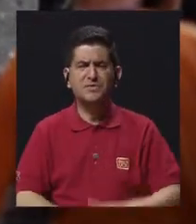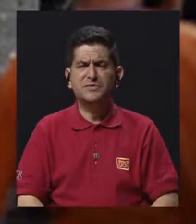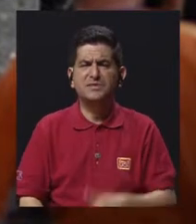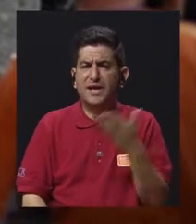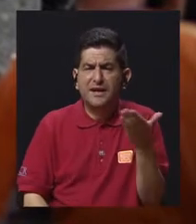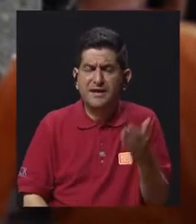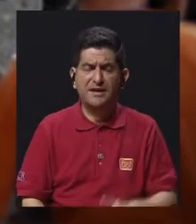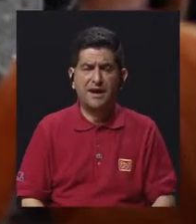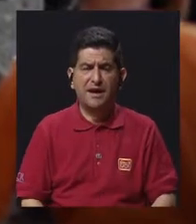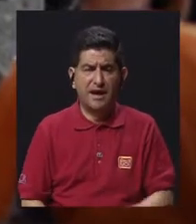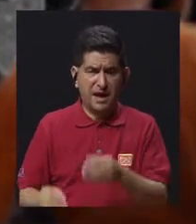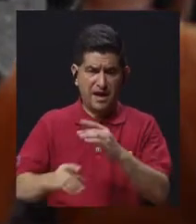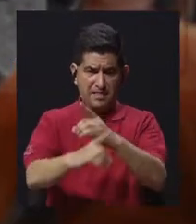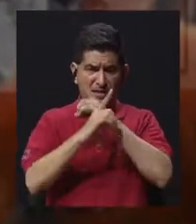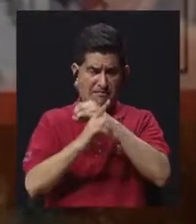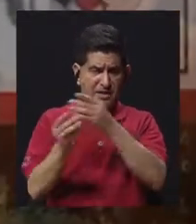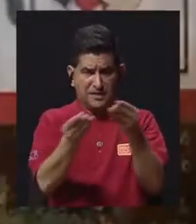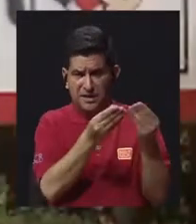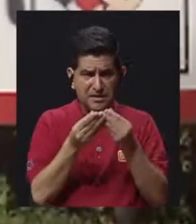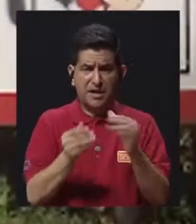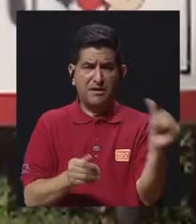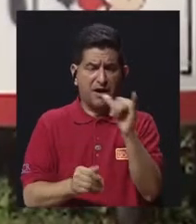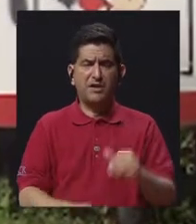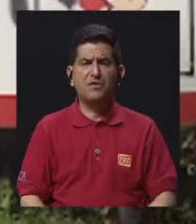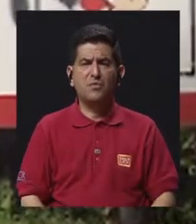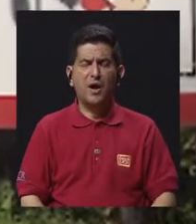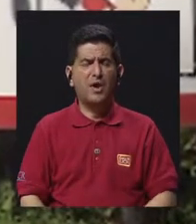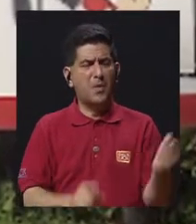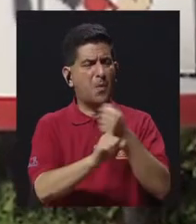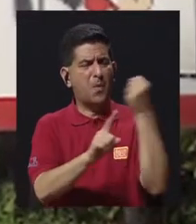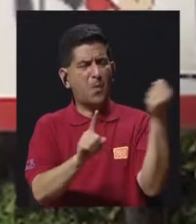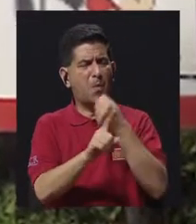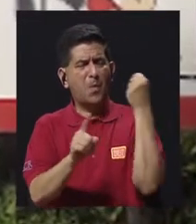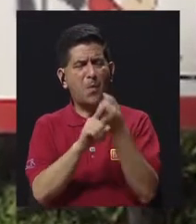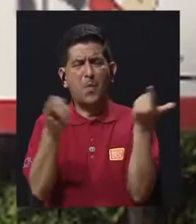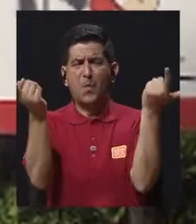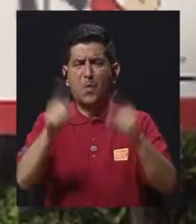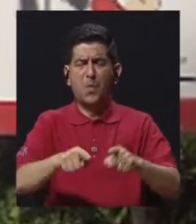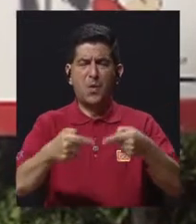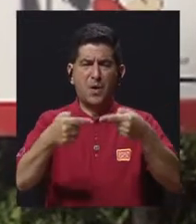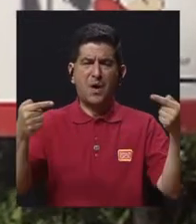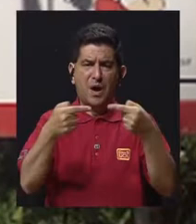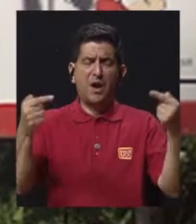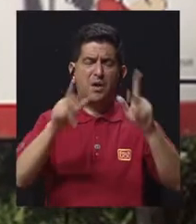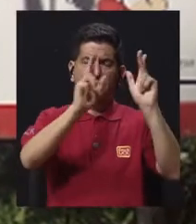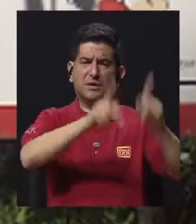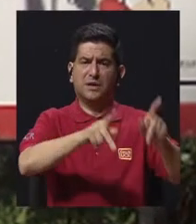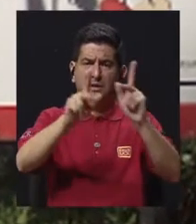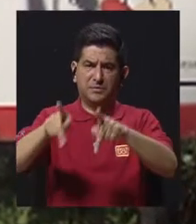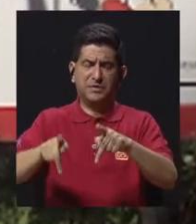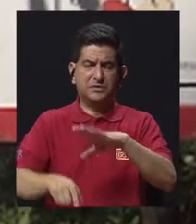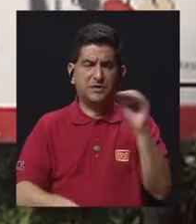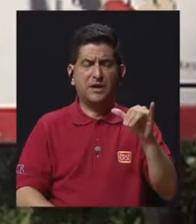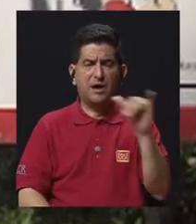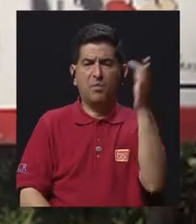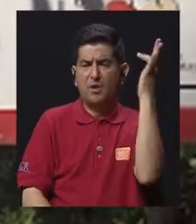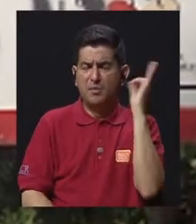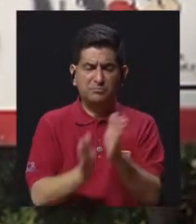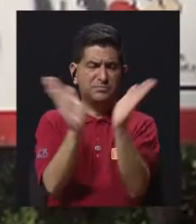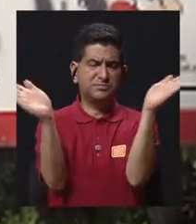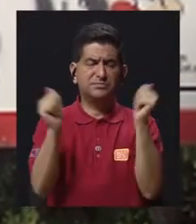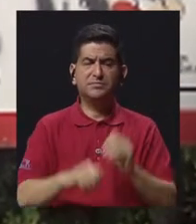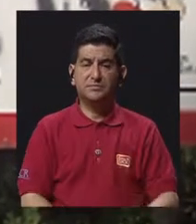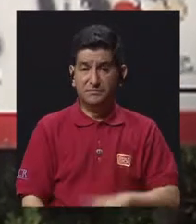la tierra y también luchar contra tanta violencia que se da, ¿verdad?, en contra de las personas y las mujeres